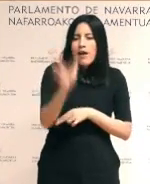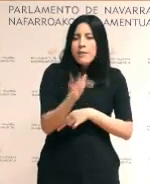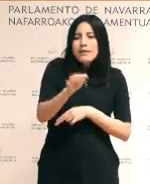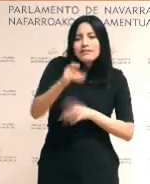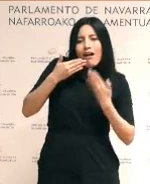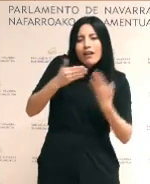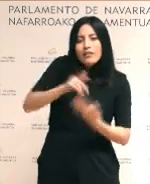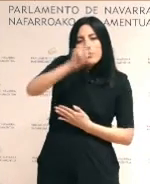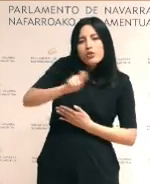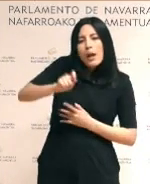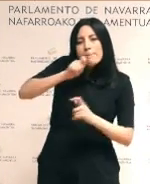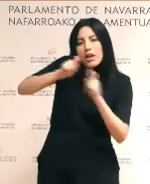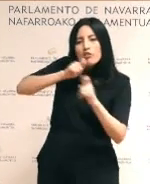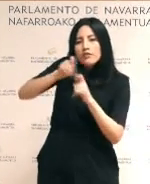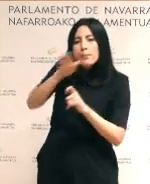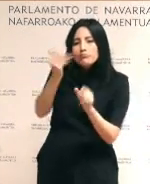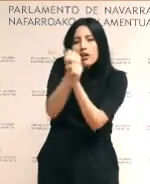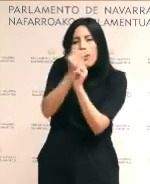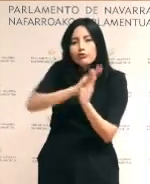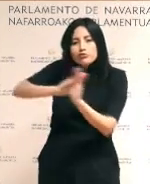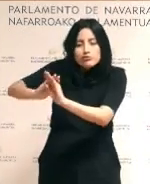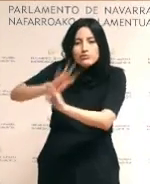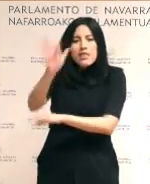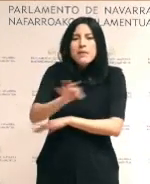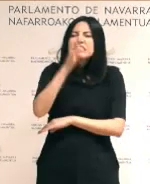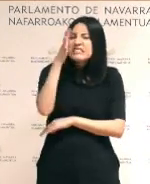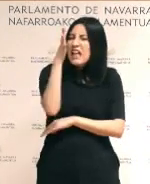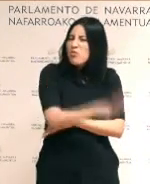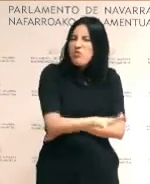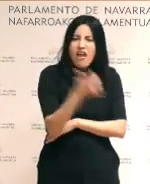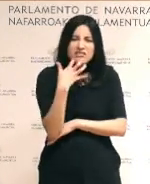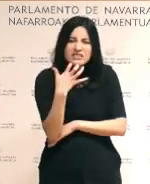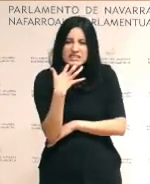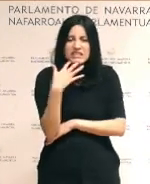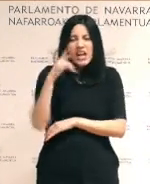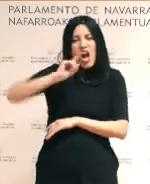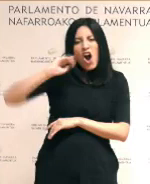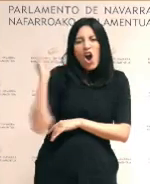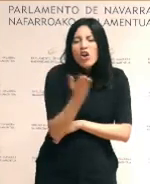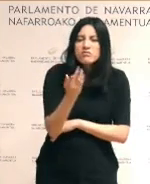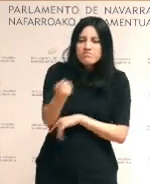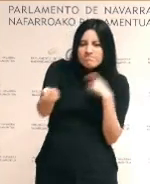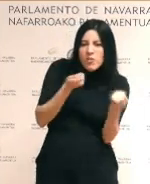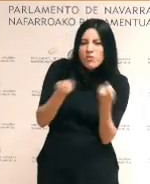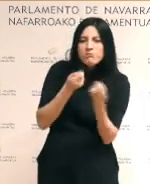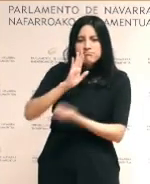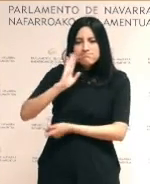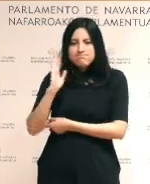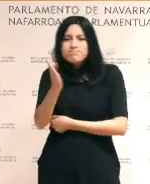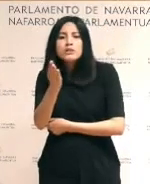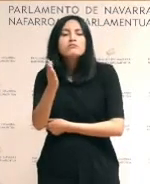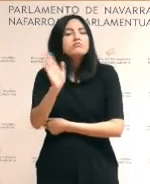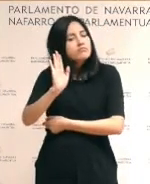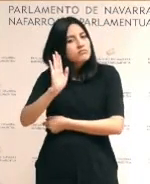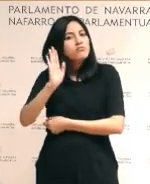medios de comunicación, denunciando cualquier intento de presión, de injerencia, de coacción, de señalamiento por parte de los Gobiernos y rompiendo